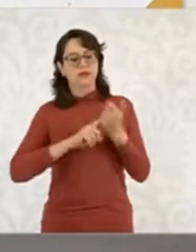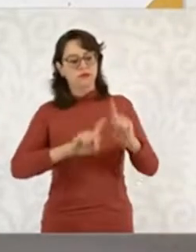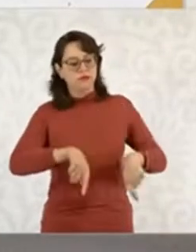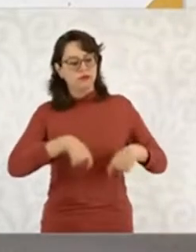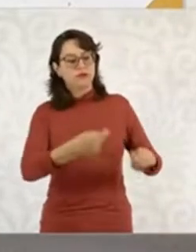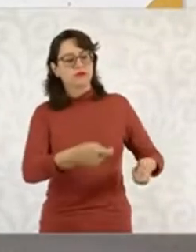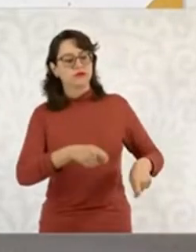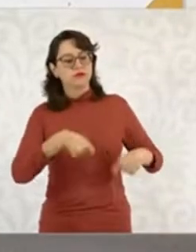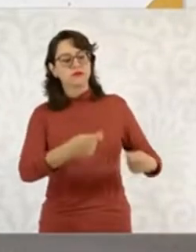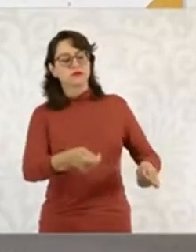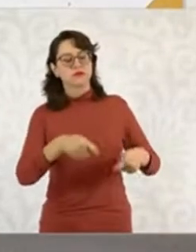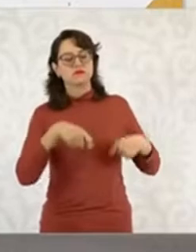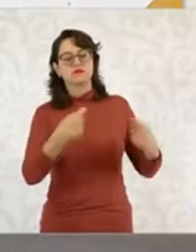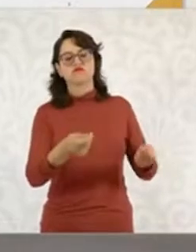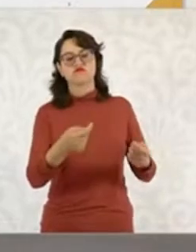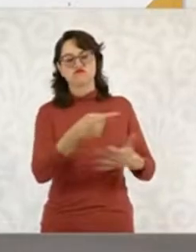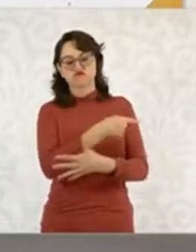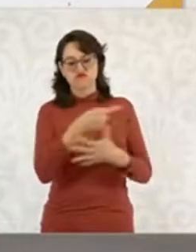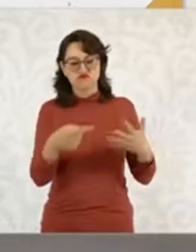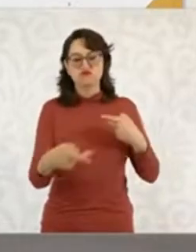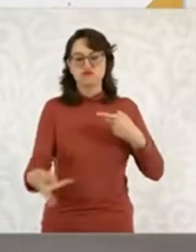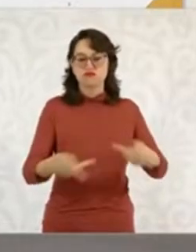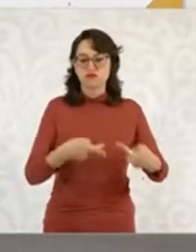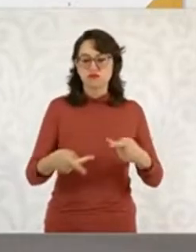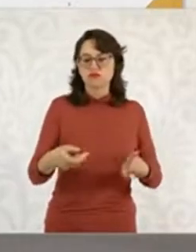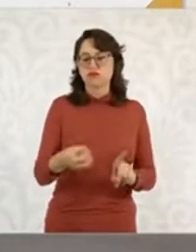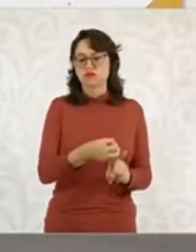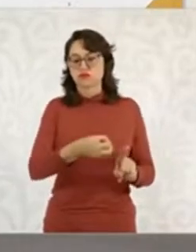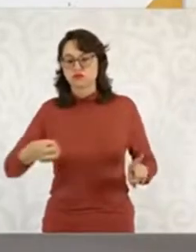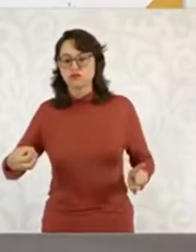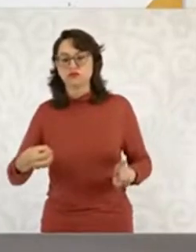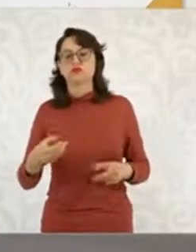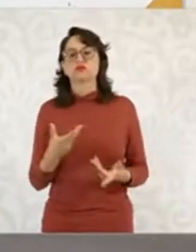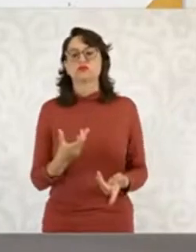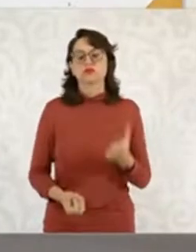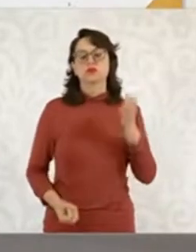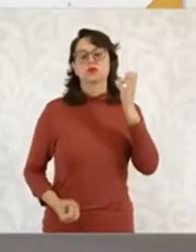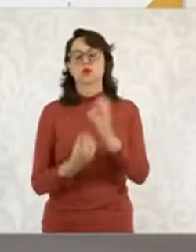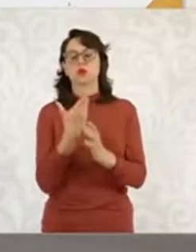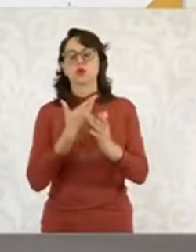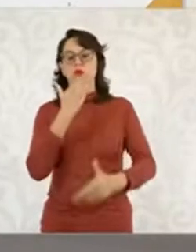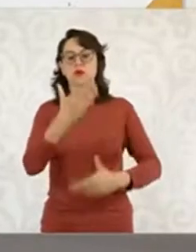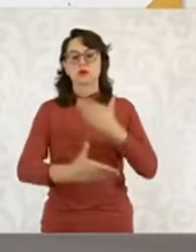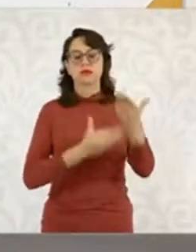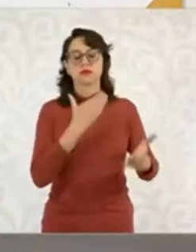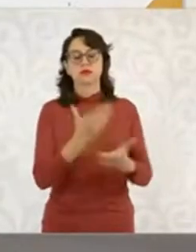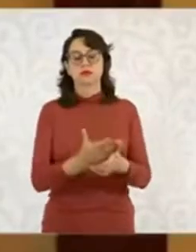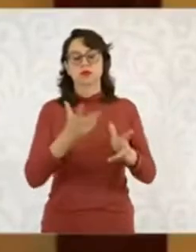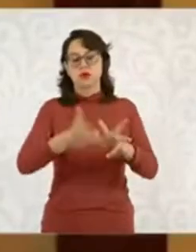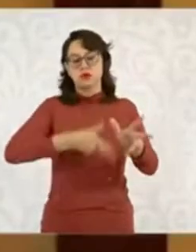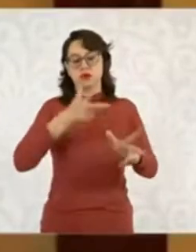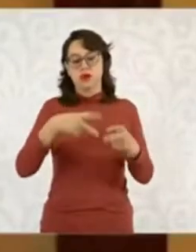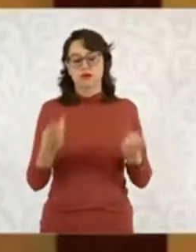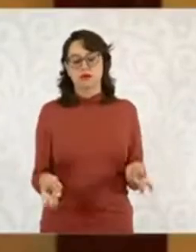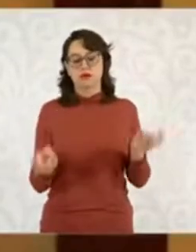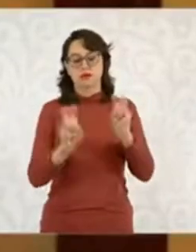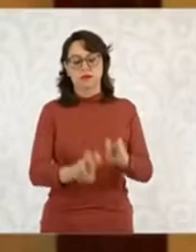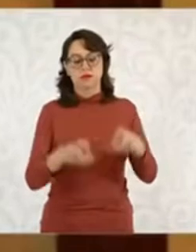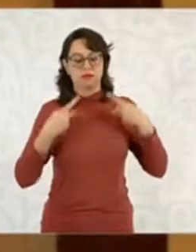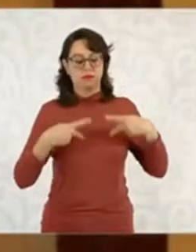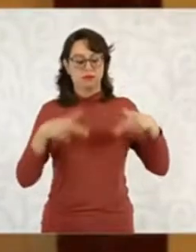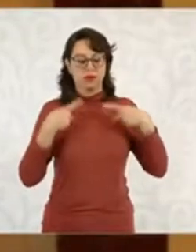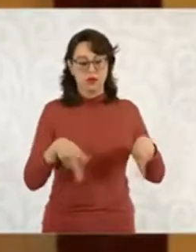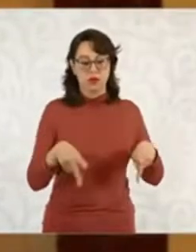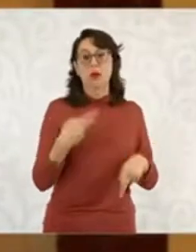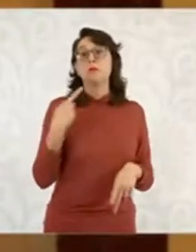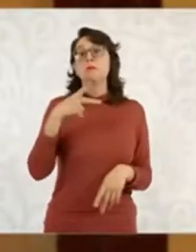para llevar a cabo la planeación y diseño del servicio de pasajeros, pero también fortalecer el transporte